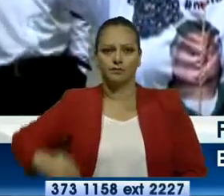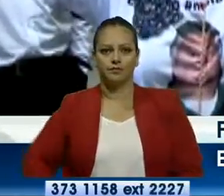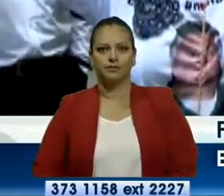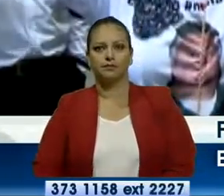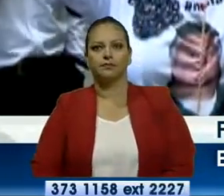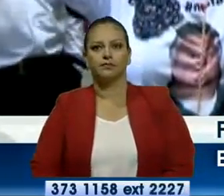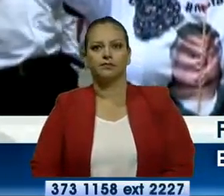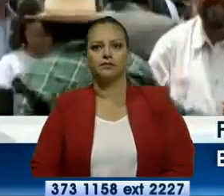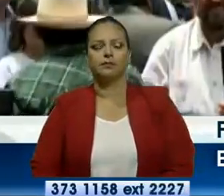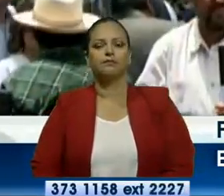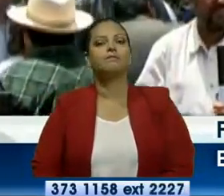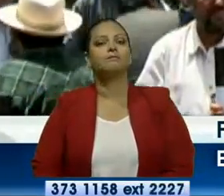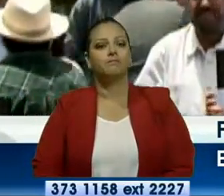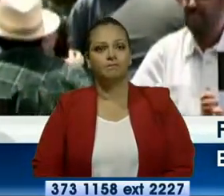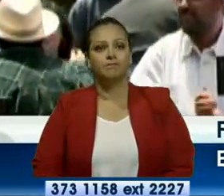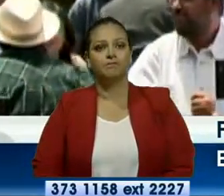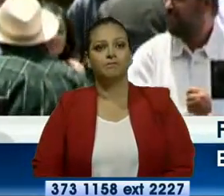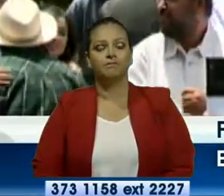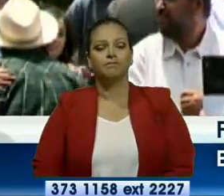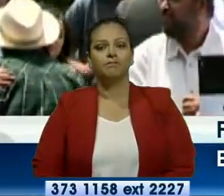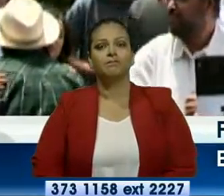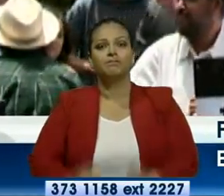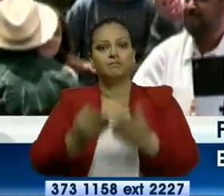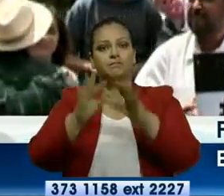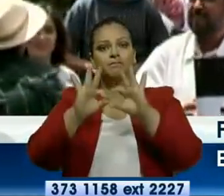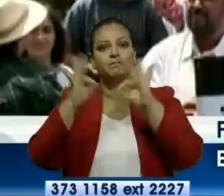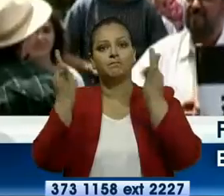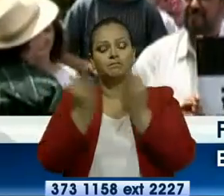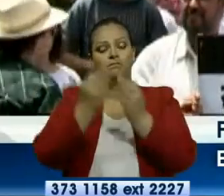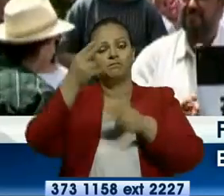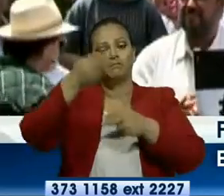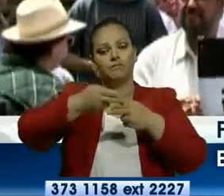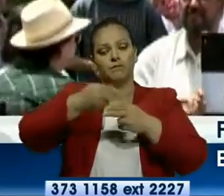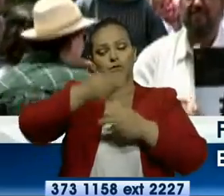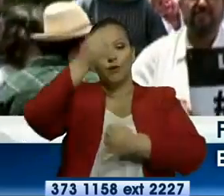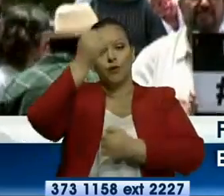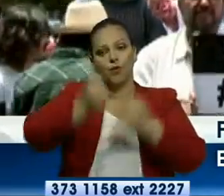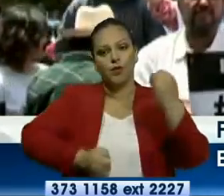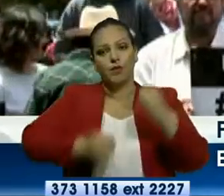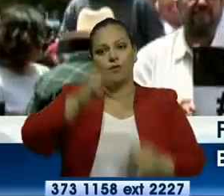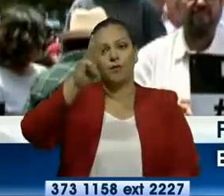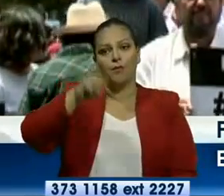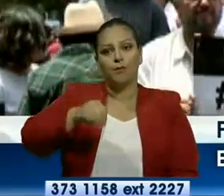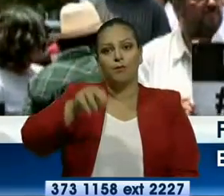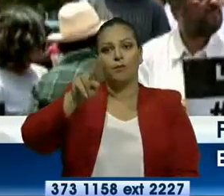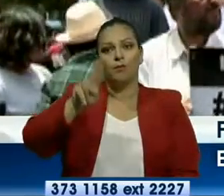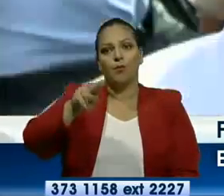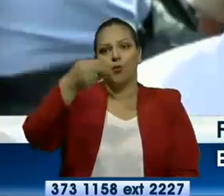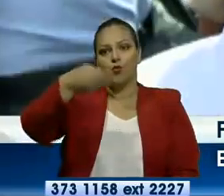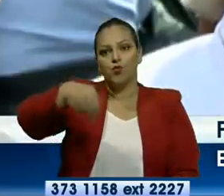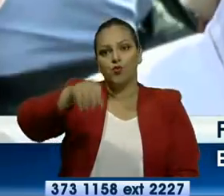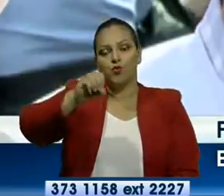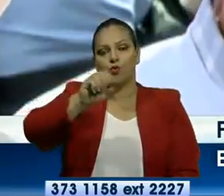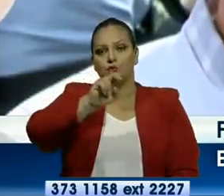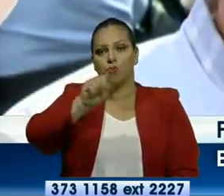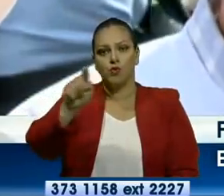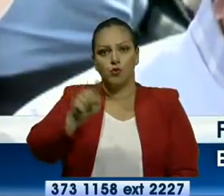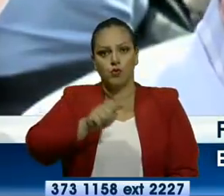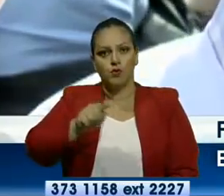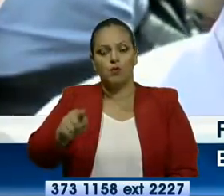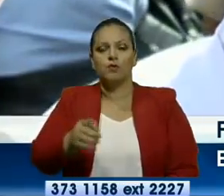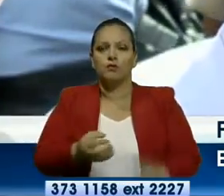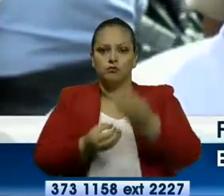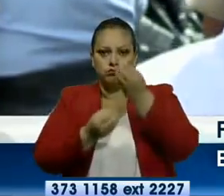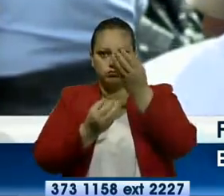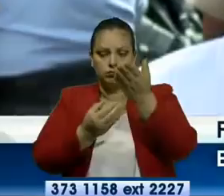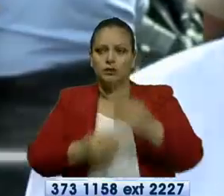de la familia Muñoz, quien reveló el que habría sido el secuestro de uno de sus integrantes, Marcelo.